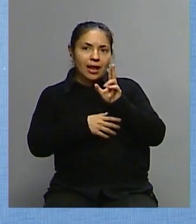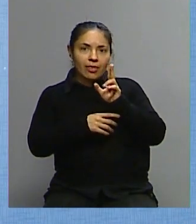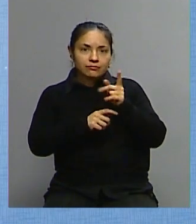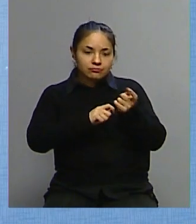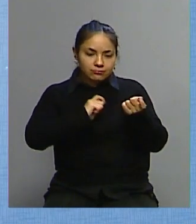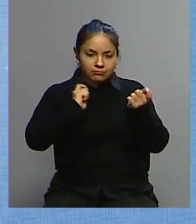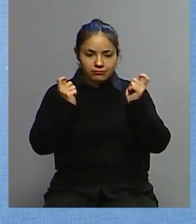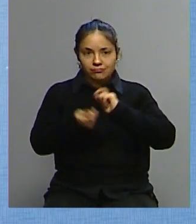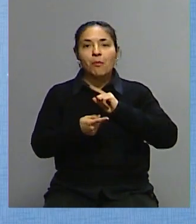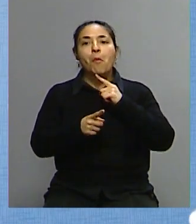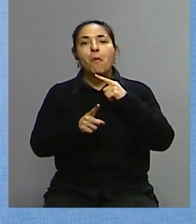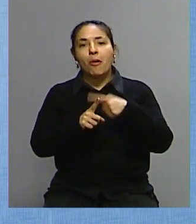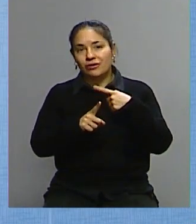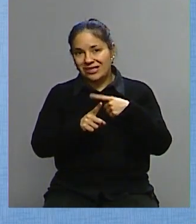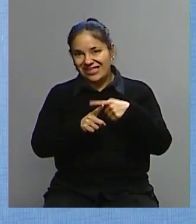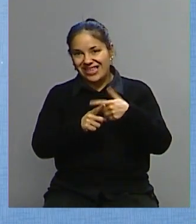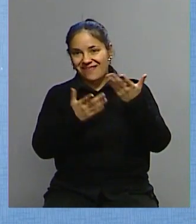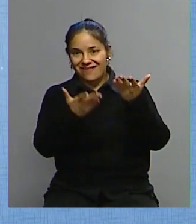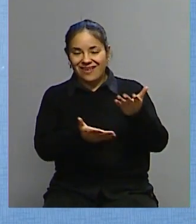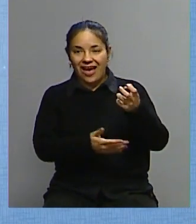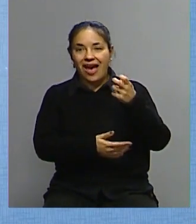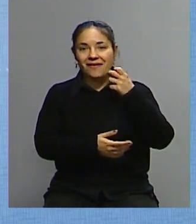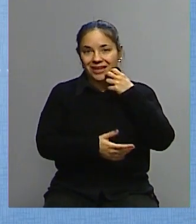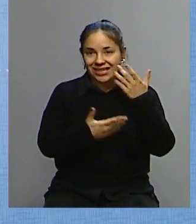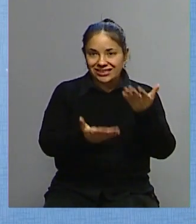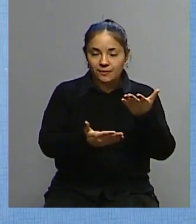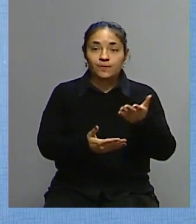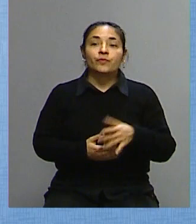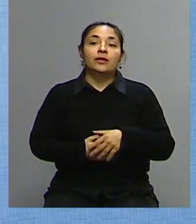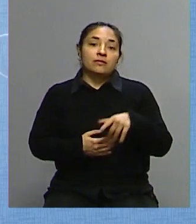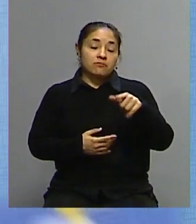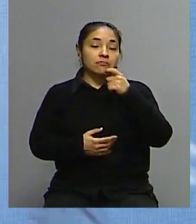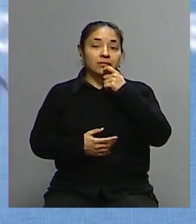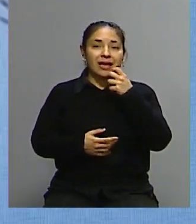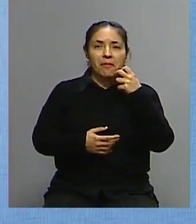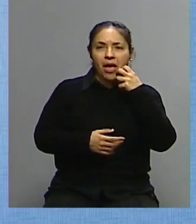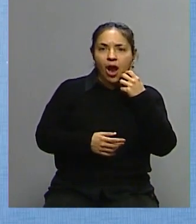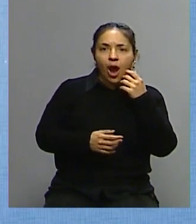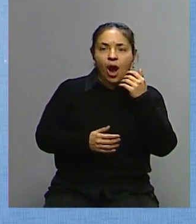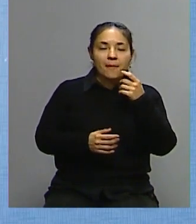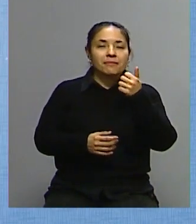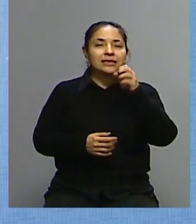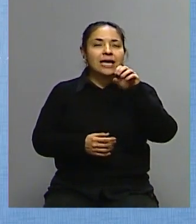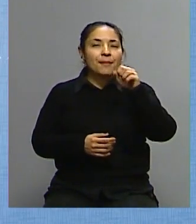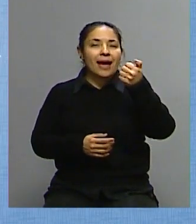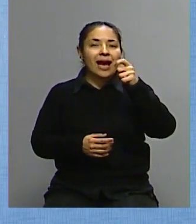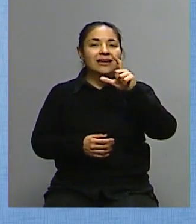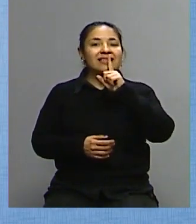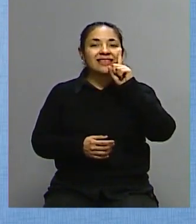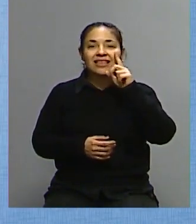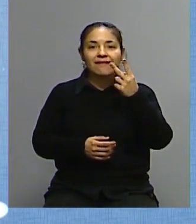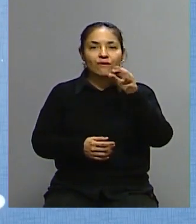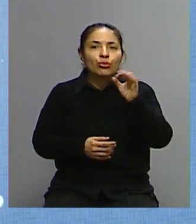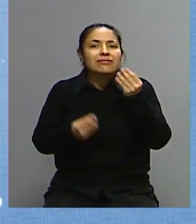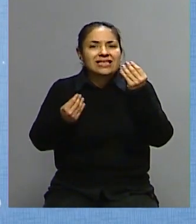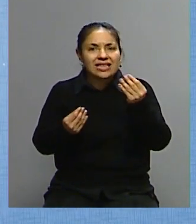poco más positiva sobre las vejeces, ¿sí? Esto que te digo, de un envejecimiento activo, de ofrecer actividades para las personas mayores,